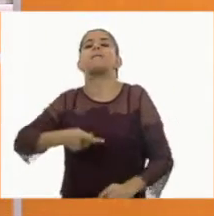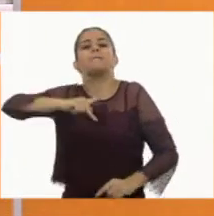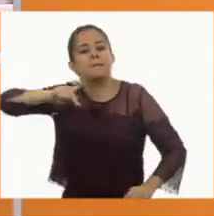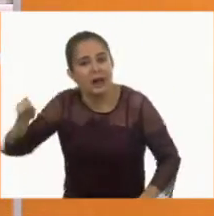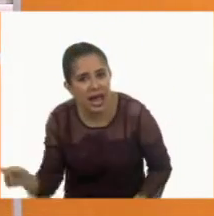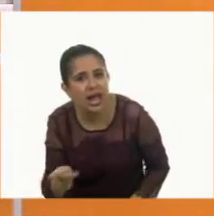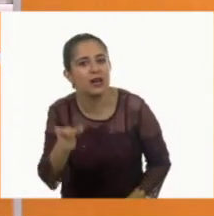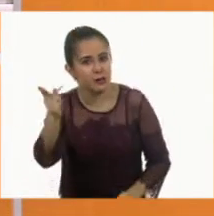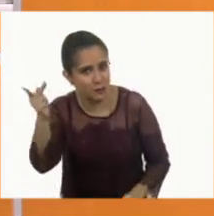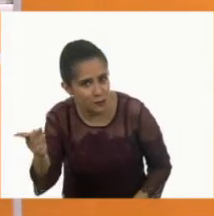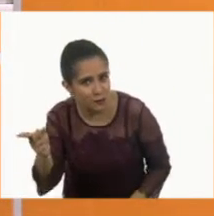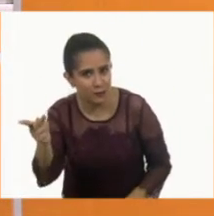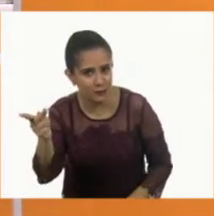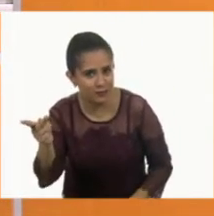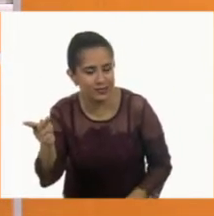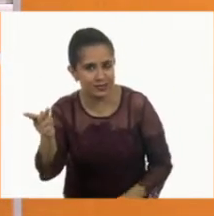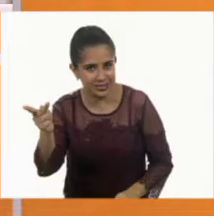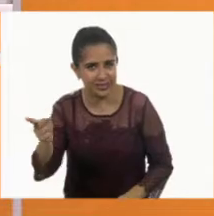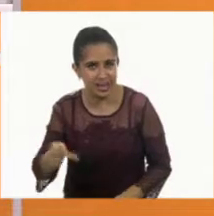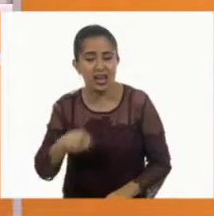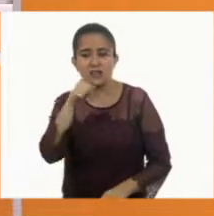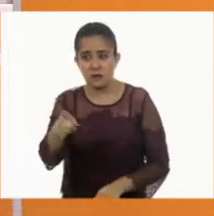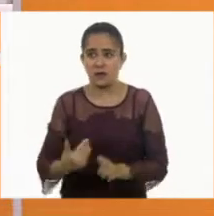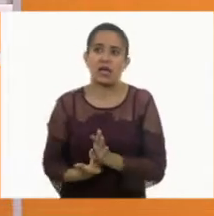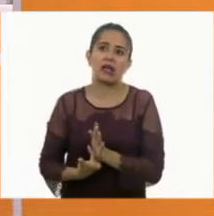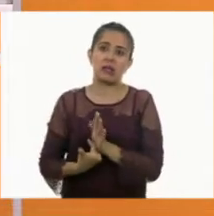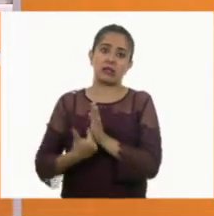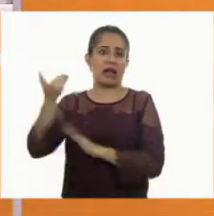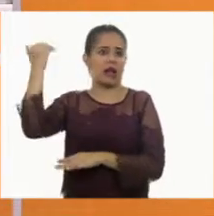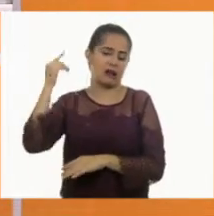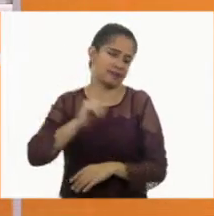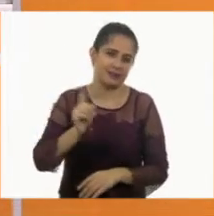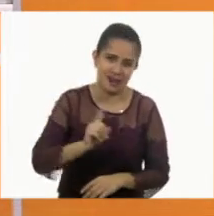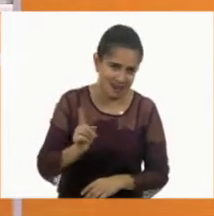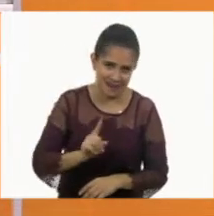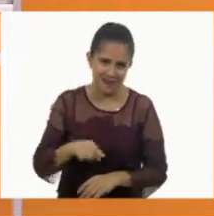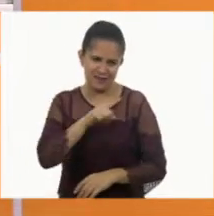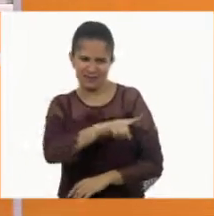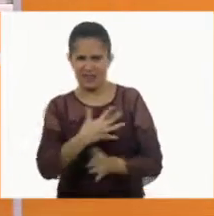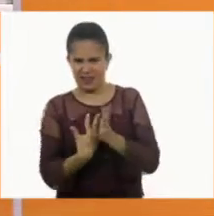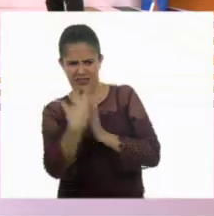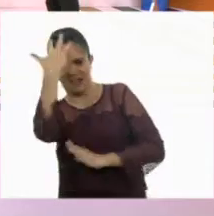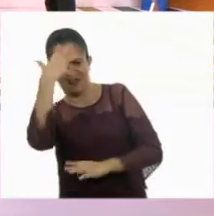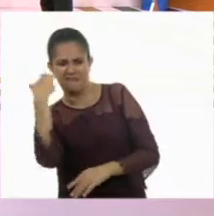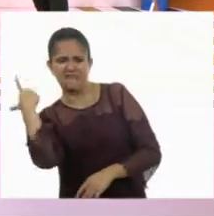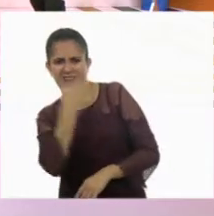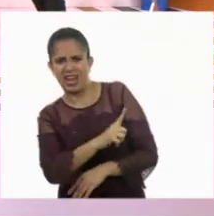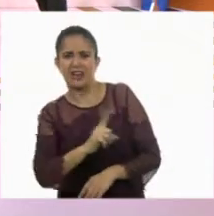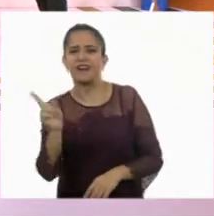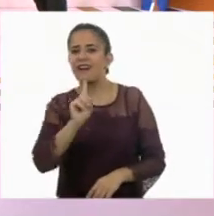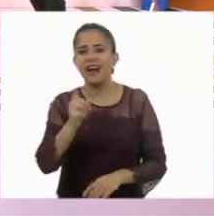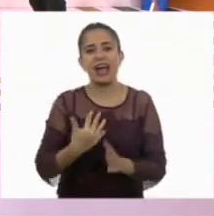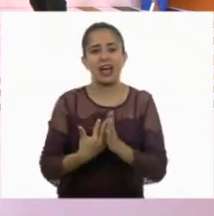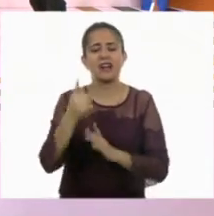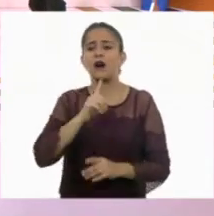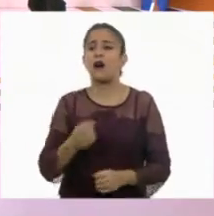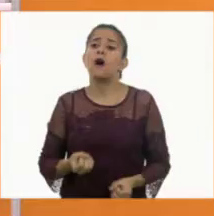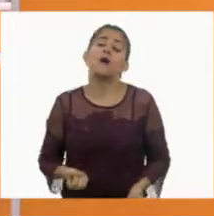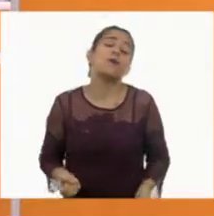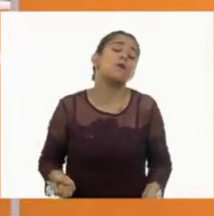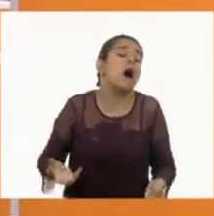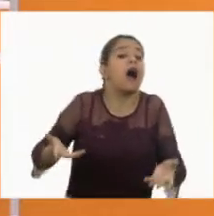la entonación es muy importante, sin exagerar, ¿eh? Porque si no, te dirían que qué mal actor eres, ¿no? Desde, también. ¿Cuánto